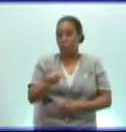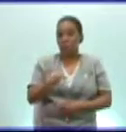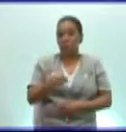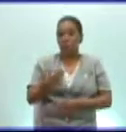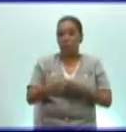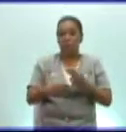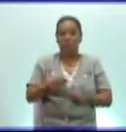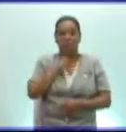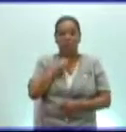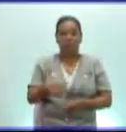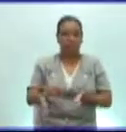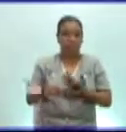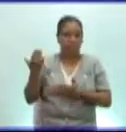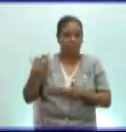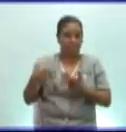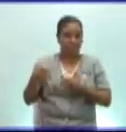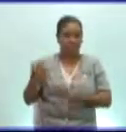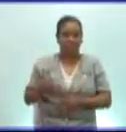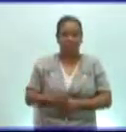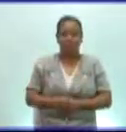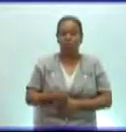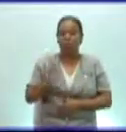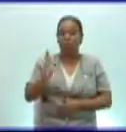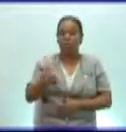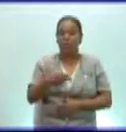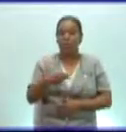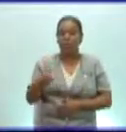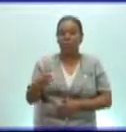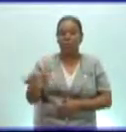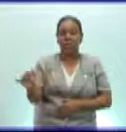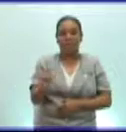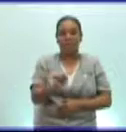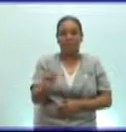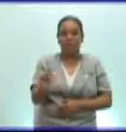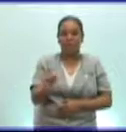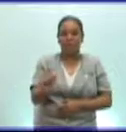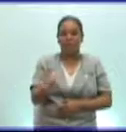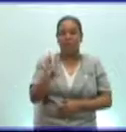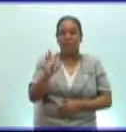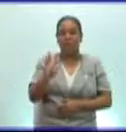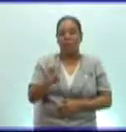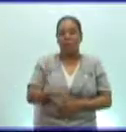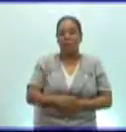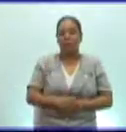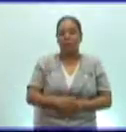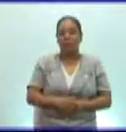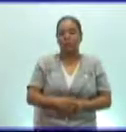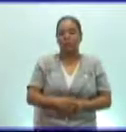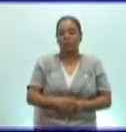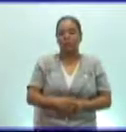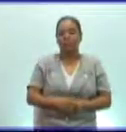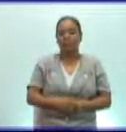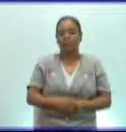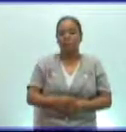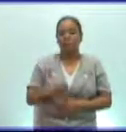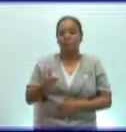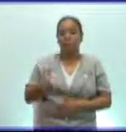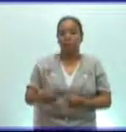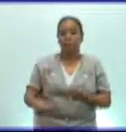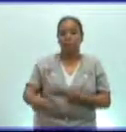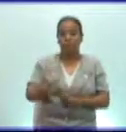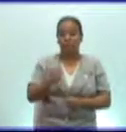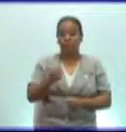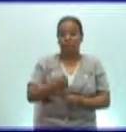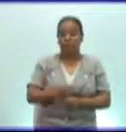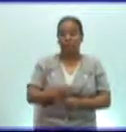propiedad del logaritmo, entonces el pH para este caso sería igual a 4. Ahora bien, aplicando